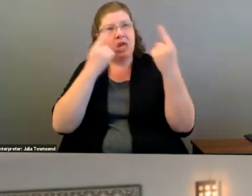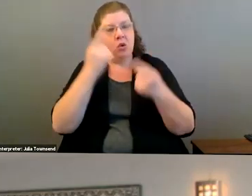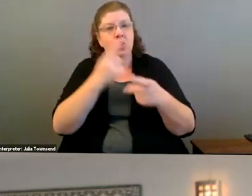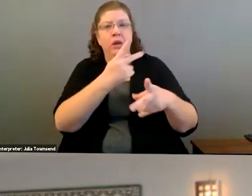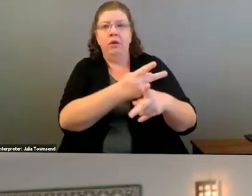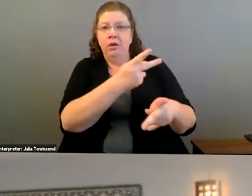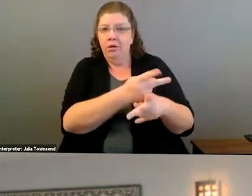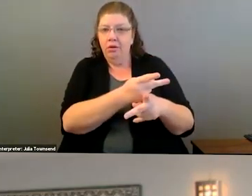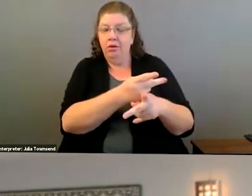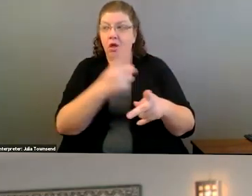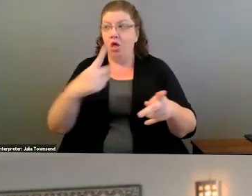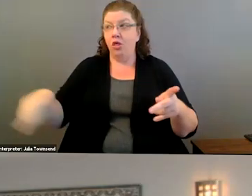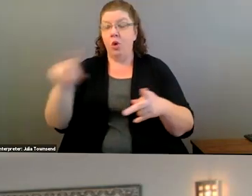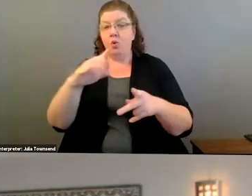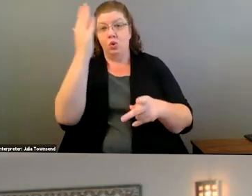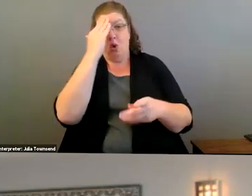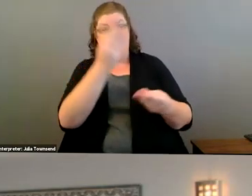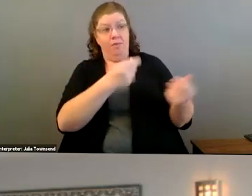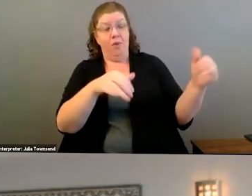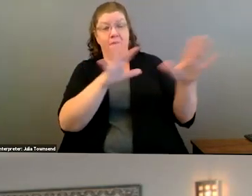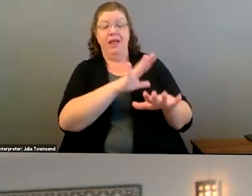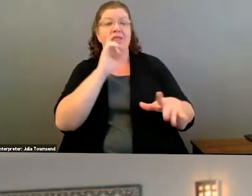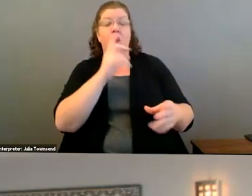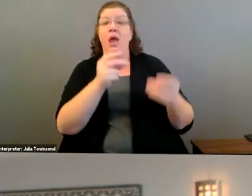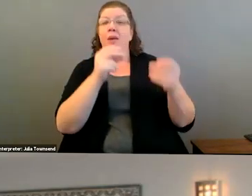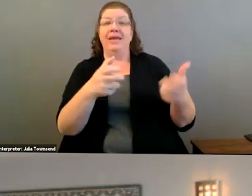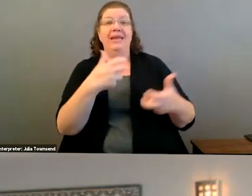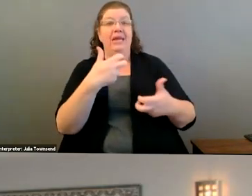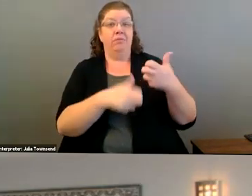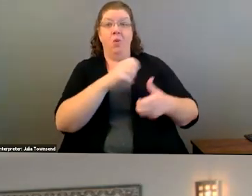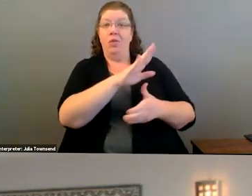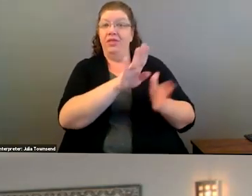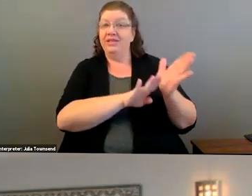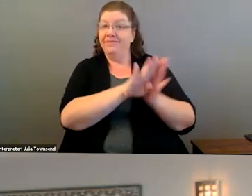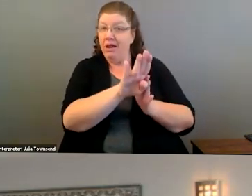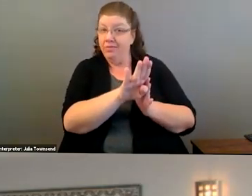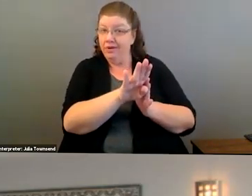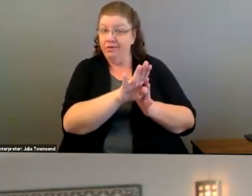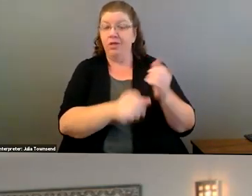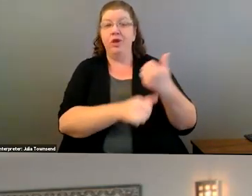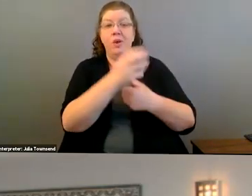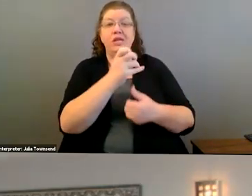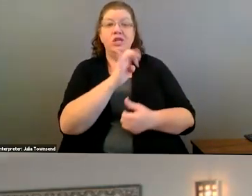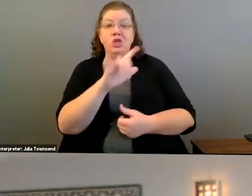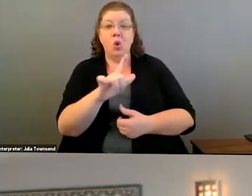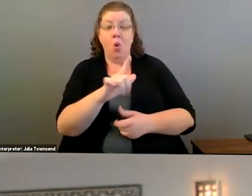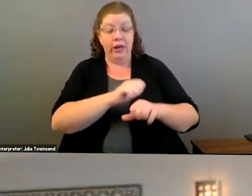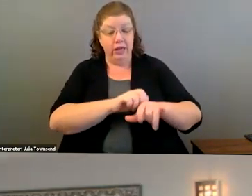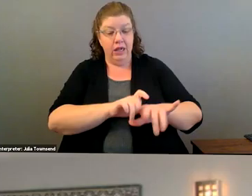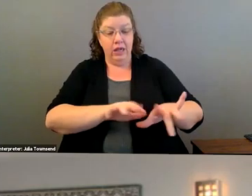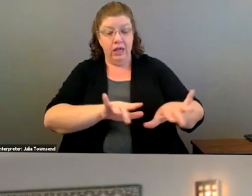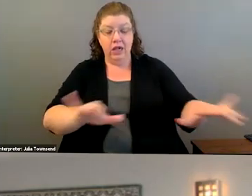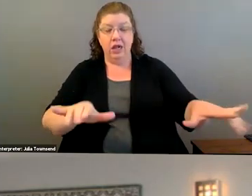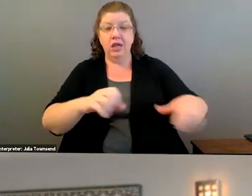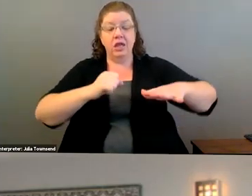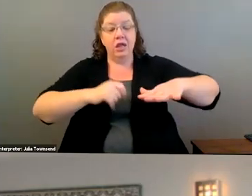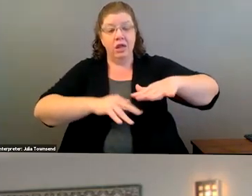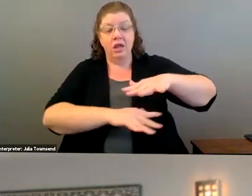consistente el precio de la propiedad sabemos que hay impedimentos para su desarrollo empezando por la licuefacción